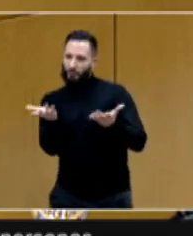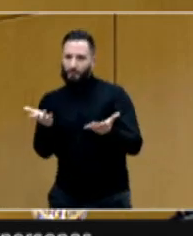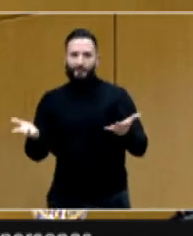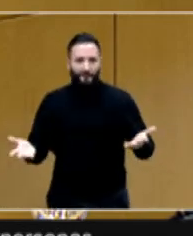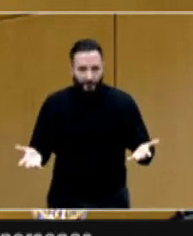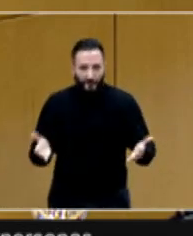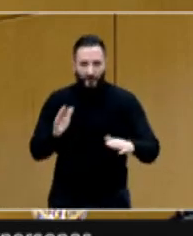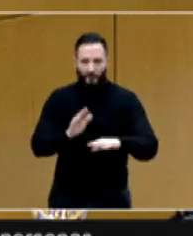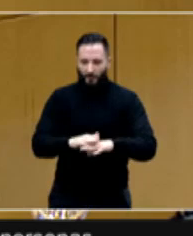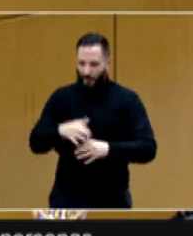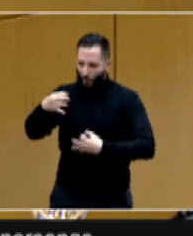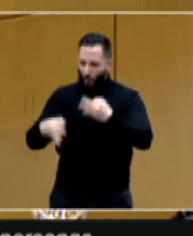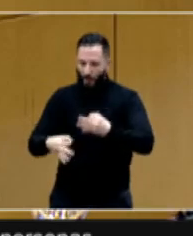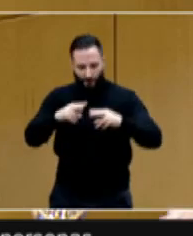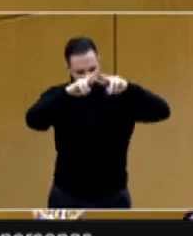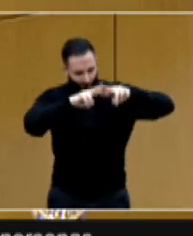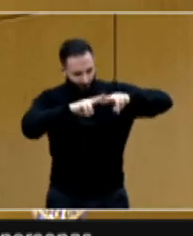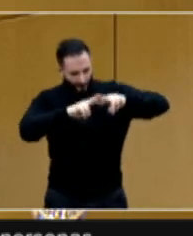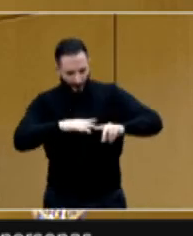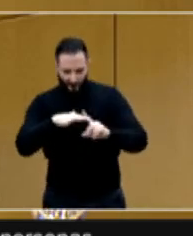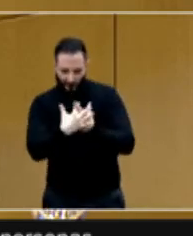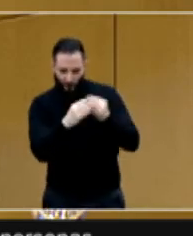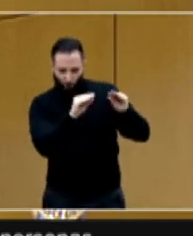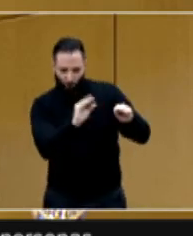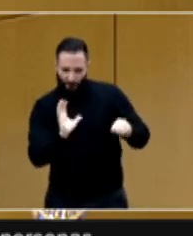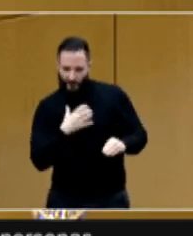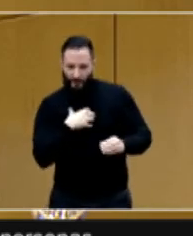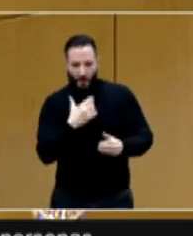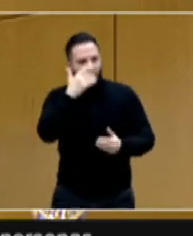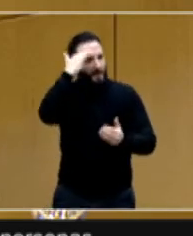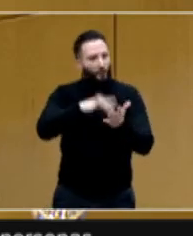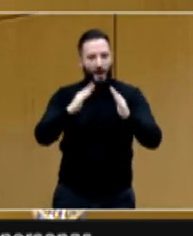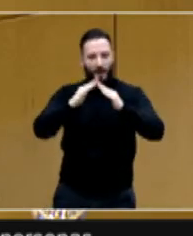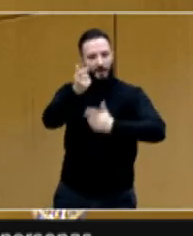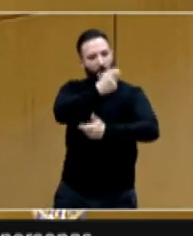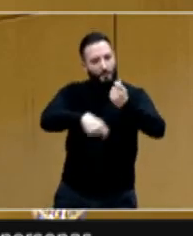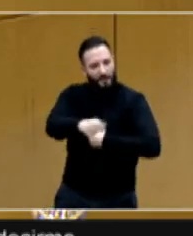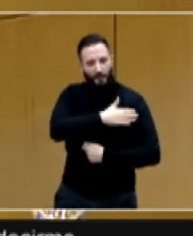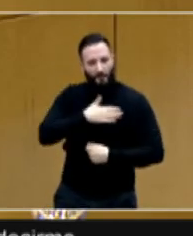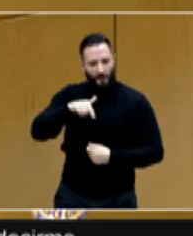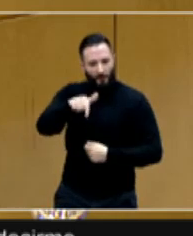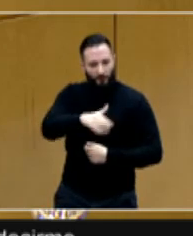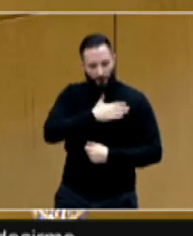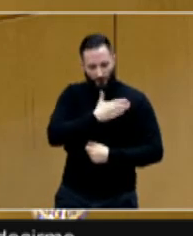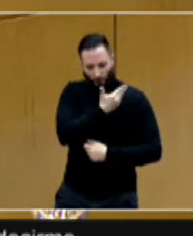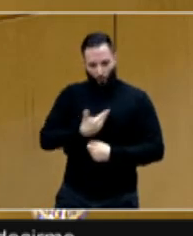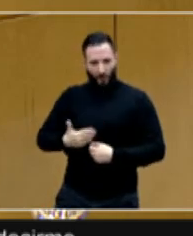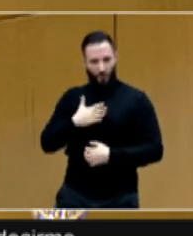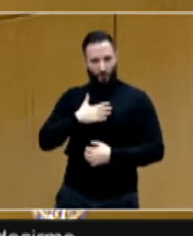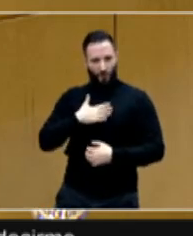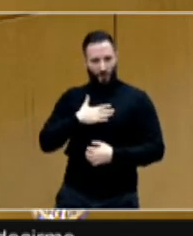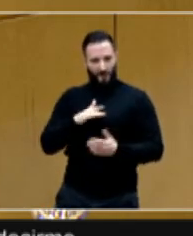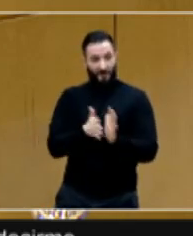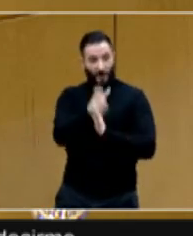estábamos nombrando el tutor cuando sin embargo estábamos decidiendo si se vendía que era su casa y que era su domicilio pero su opinión no tenía ninguna importancia